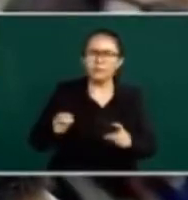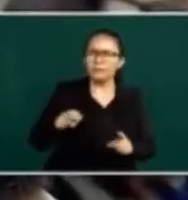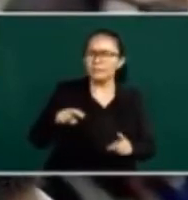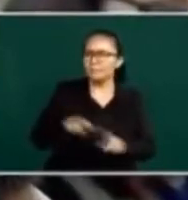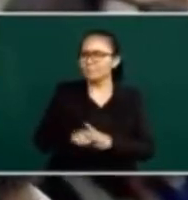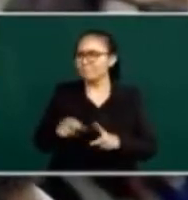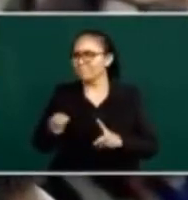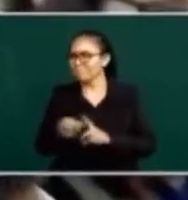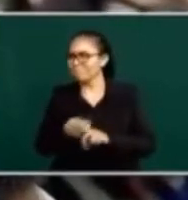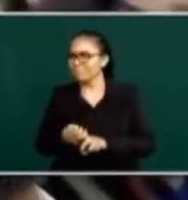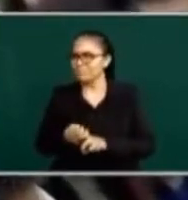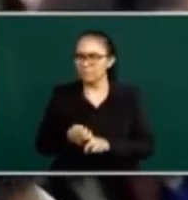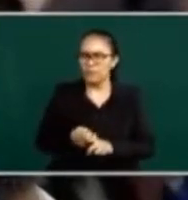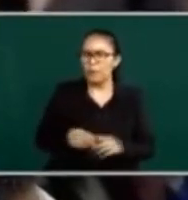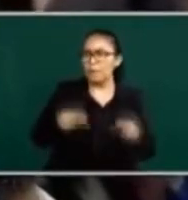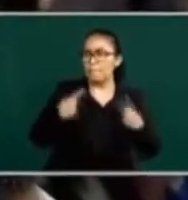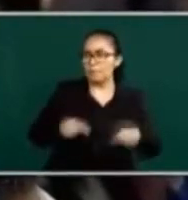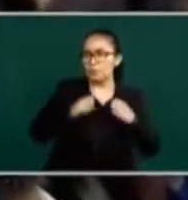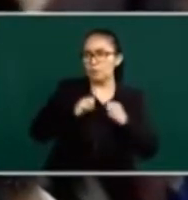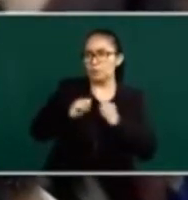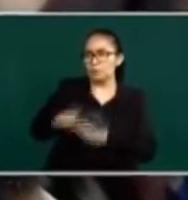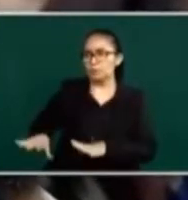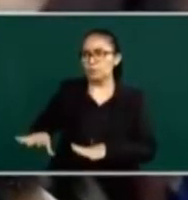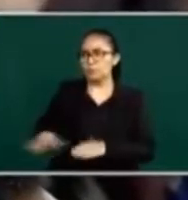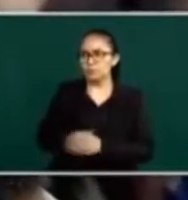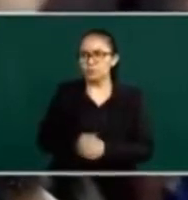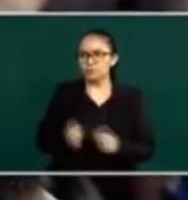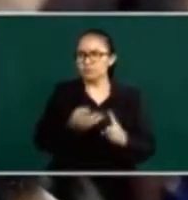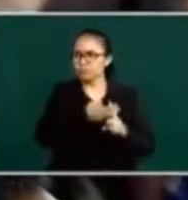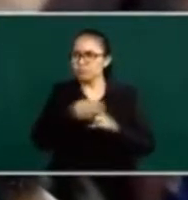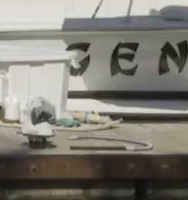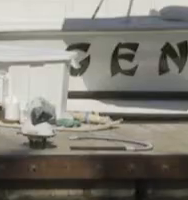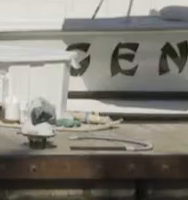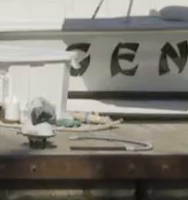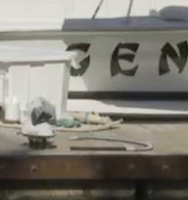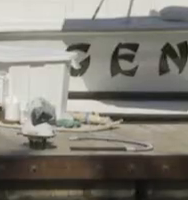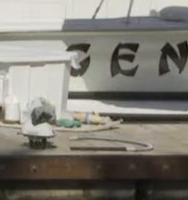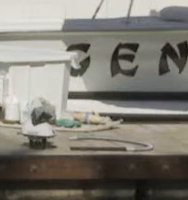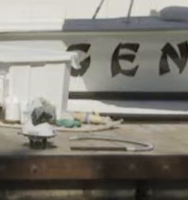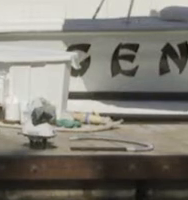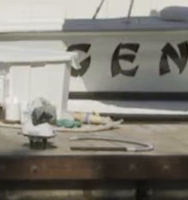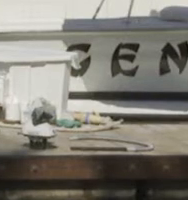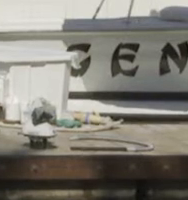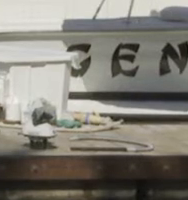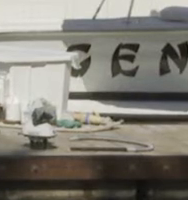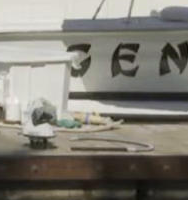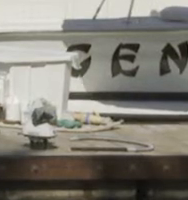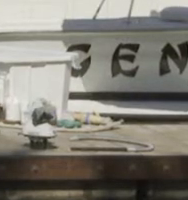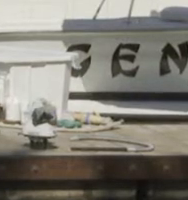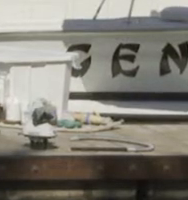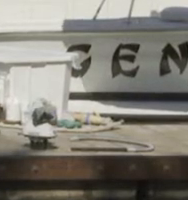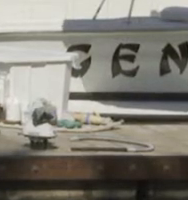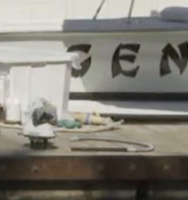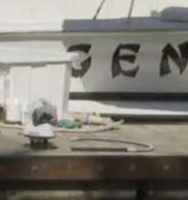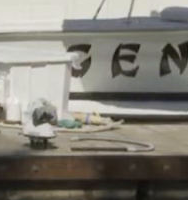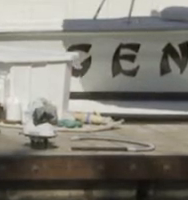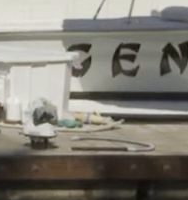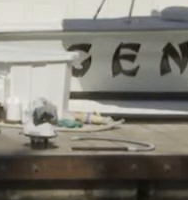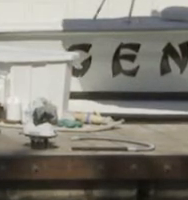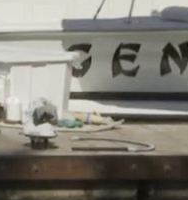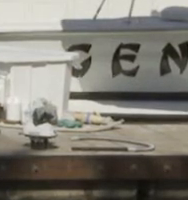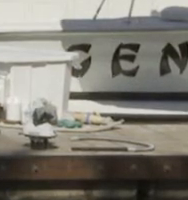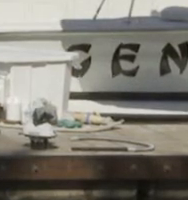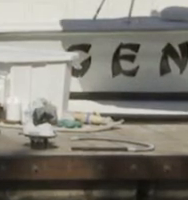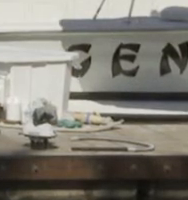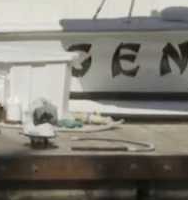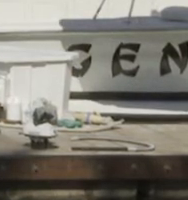a dos días sigue esperando. Hasta donde teníamos conocimiento era que Patricia estaba